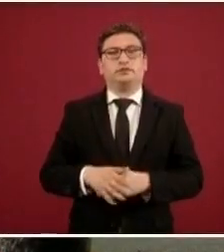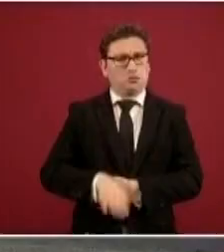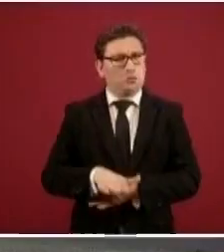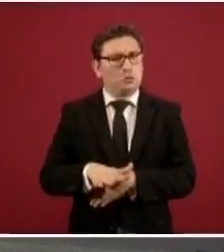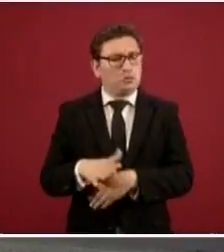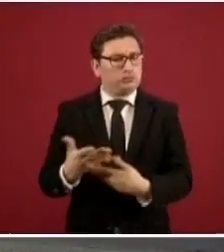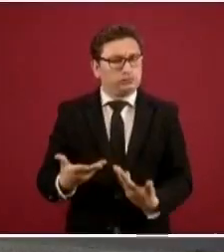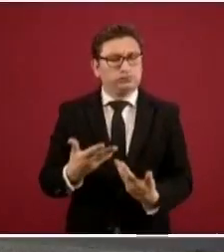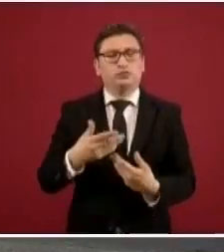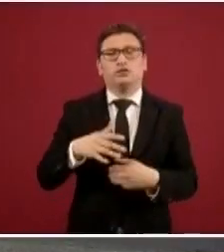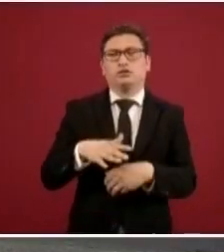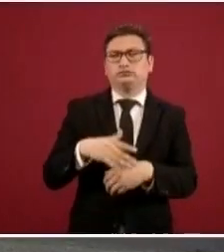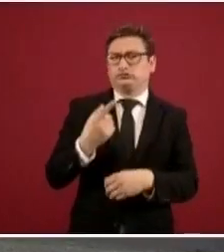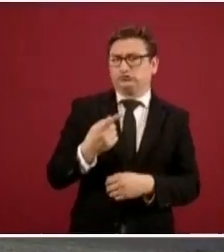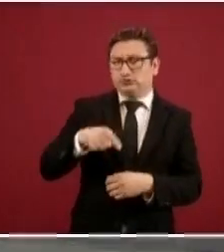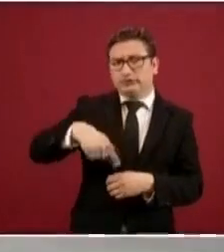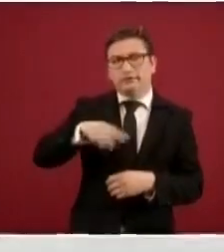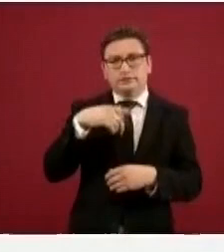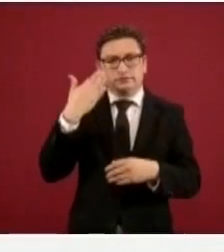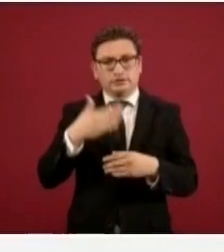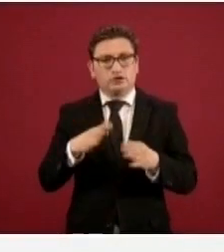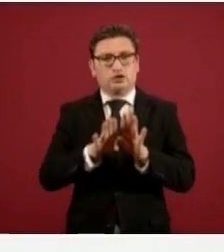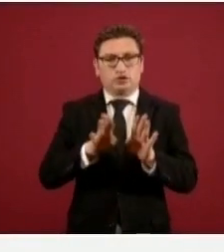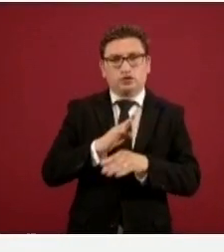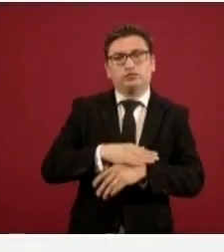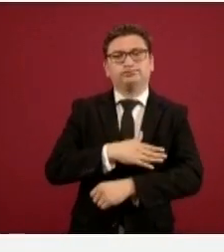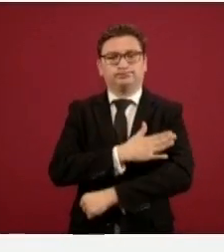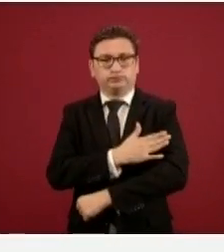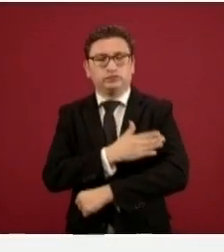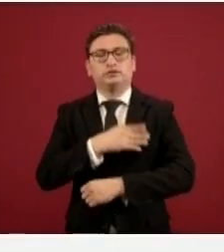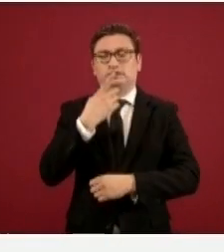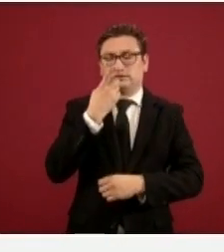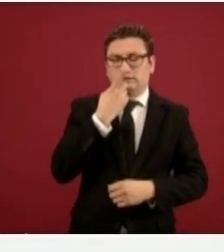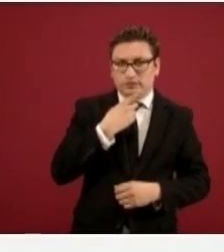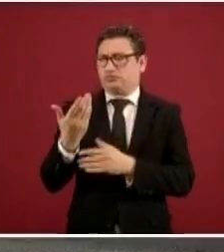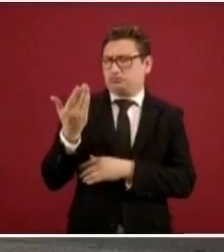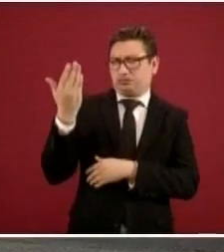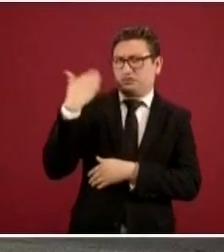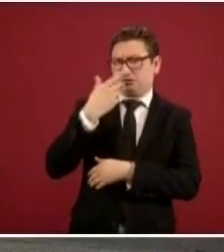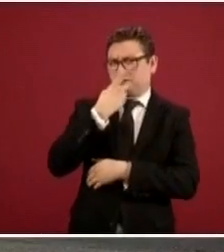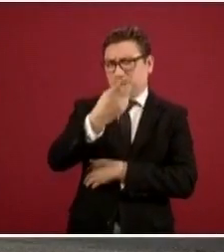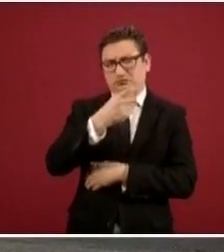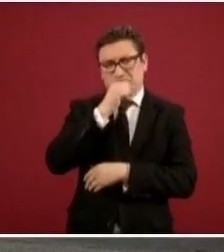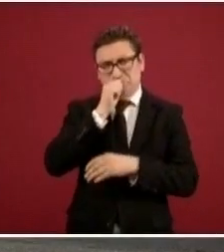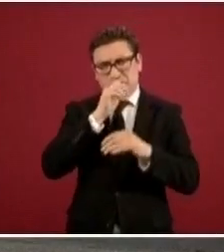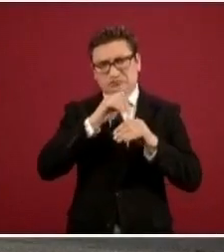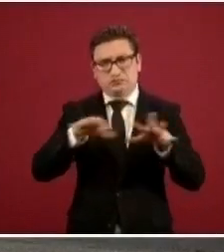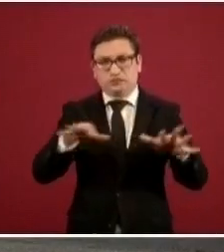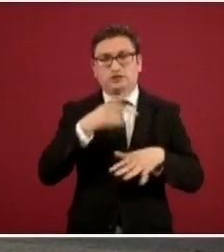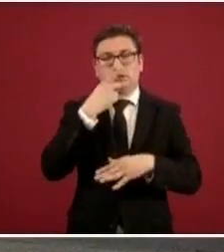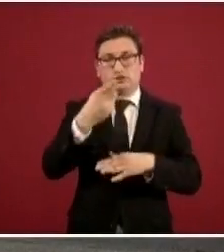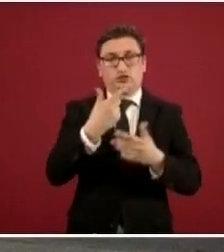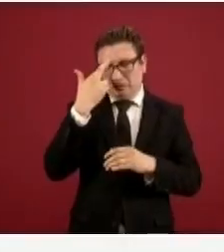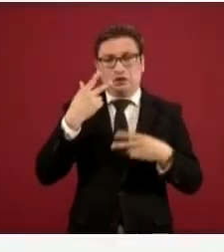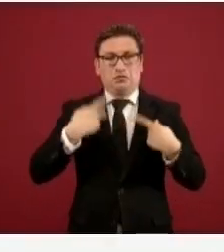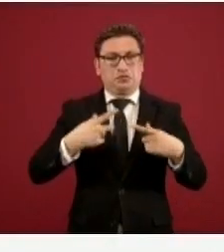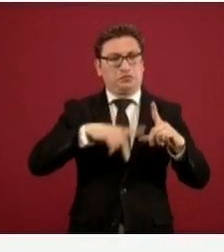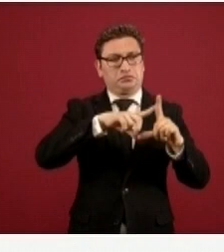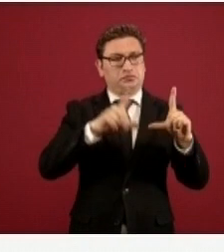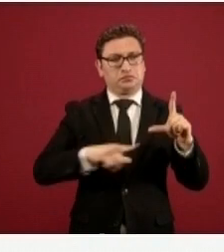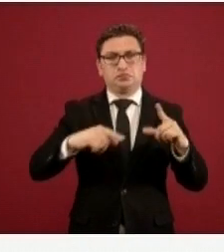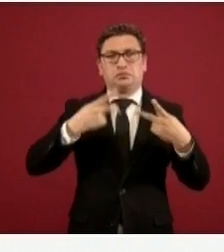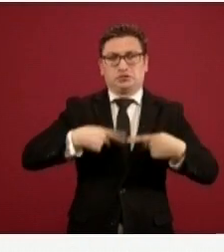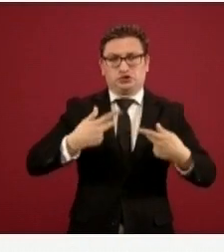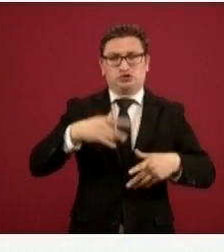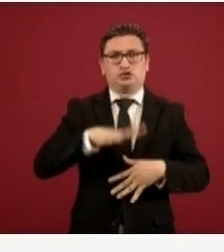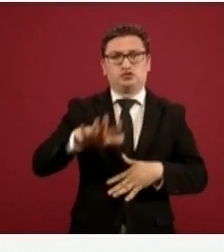influenza a la fecha los pacientes recuperados alcanzan los 1.843 casos que representan el 40 por ciento de